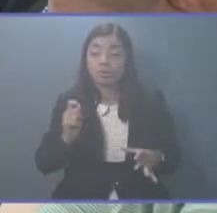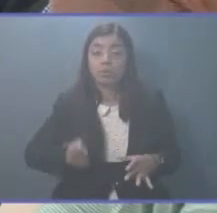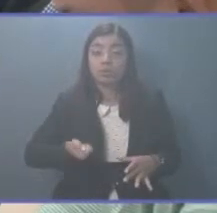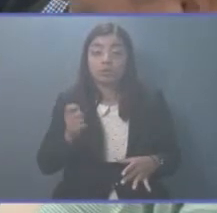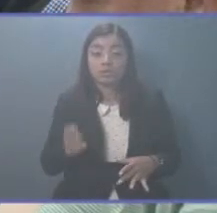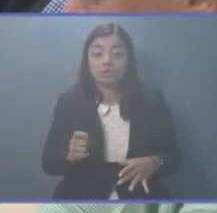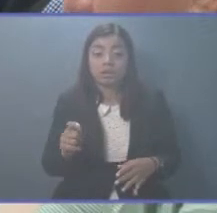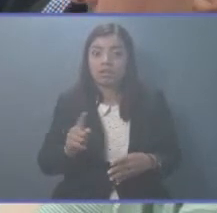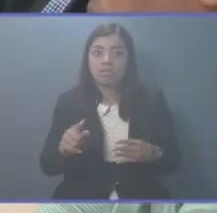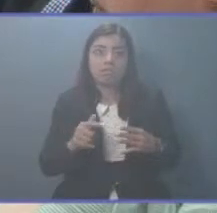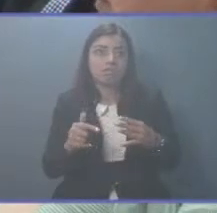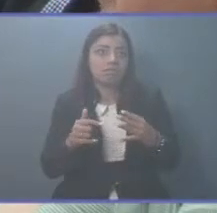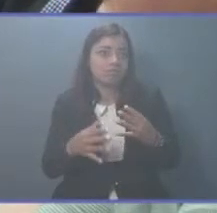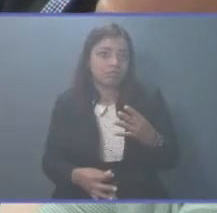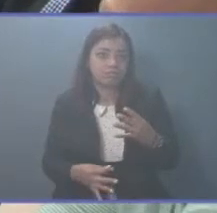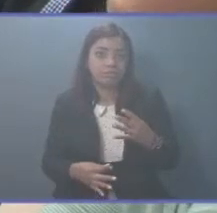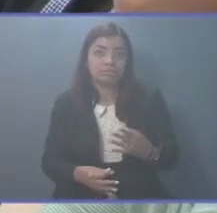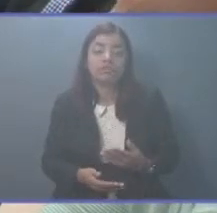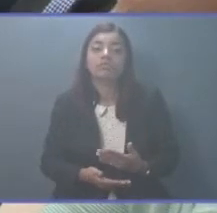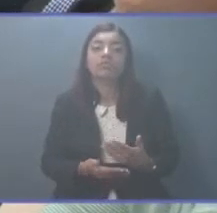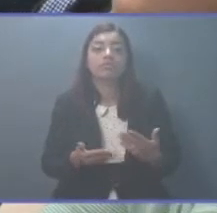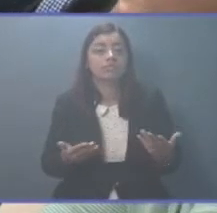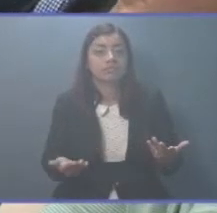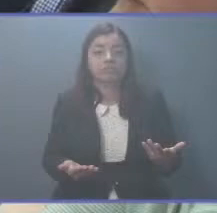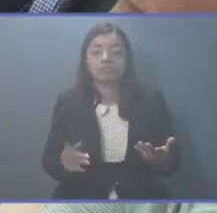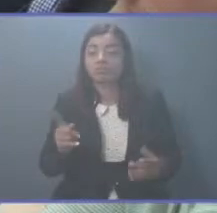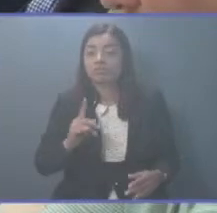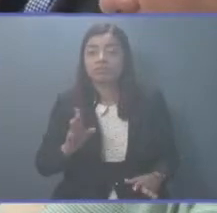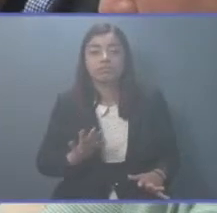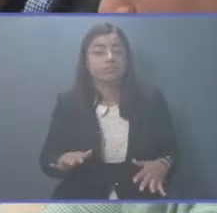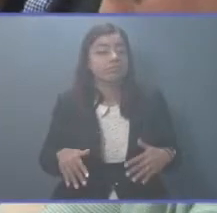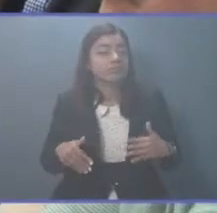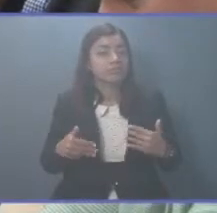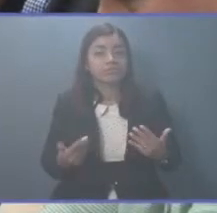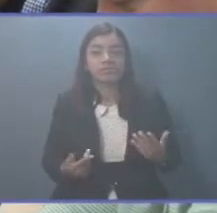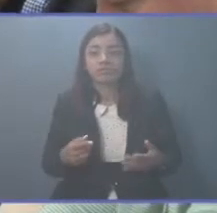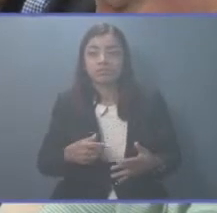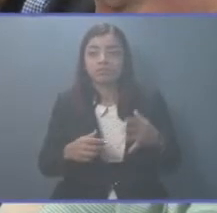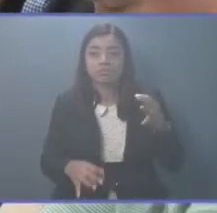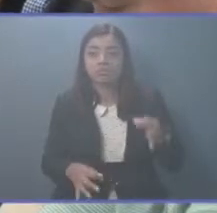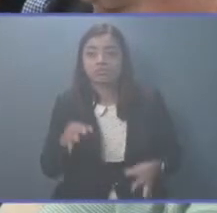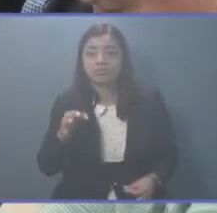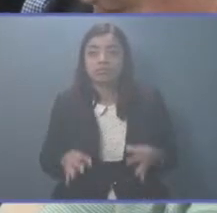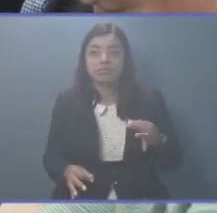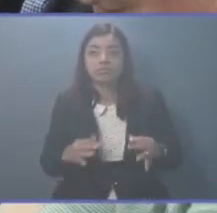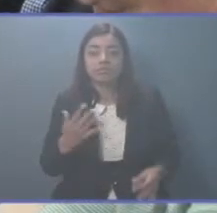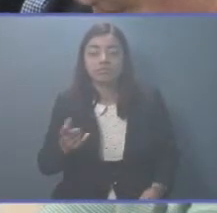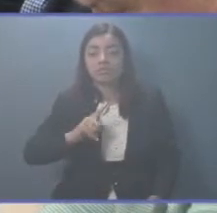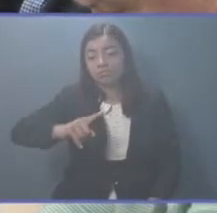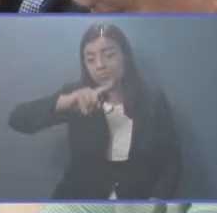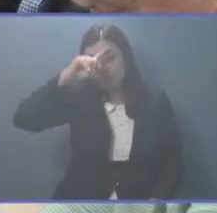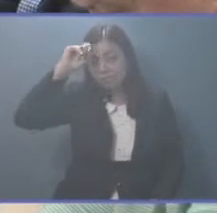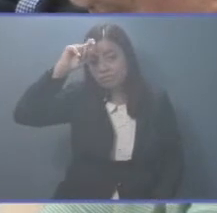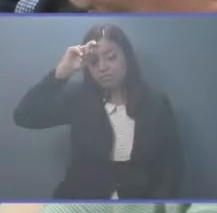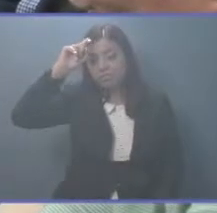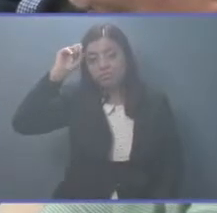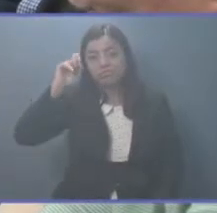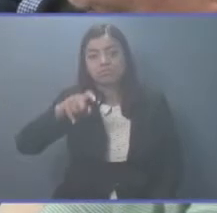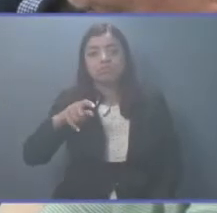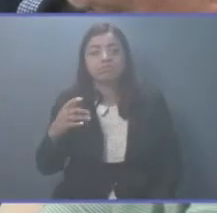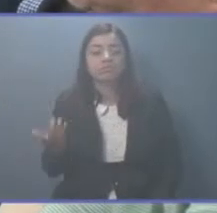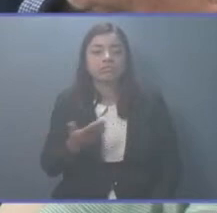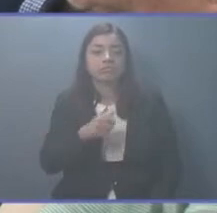e ilegales, ¿verdad? Que no es la razón de ser. No judicializamos, no trabajamos tanto